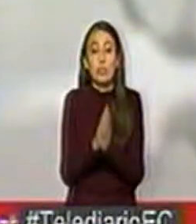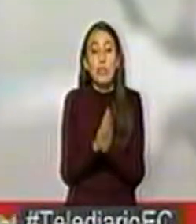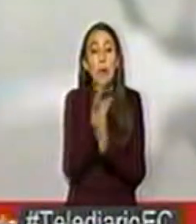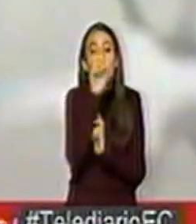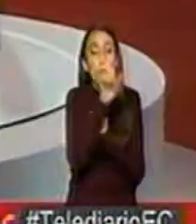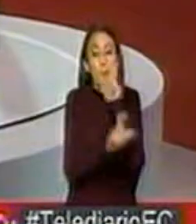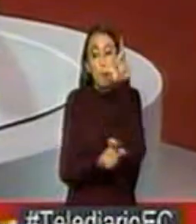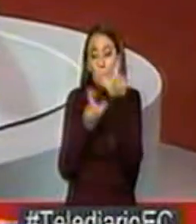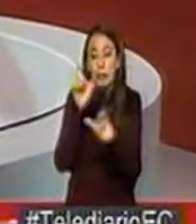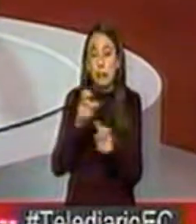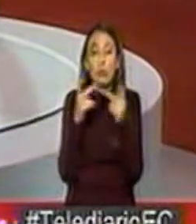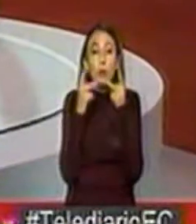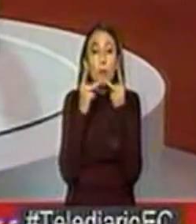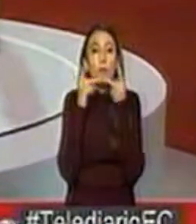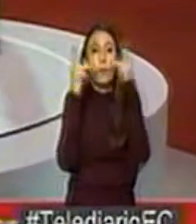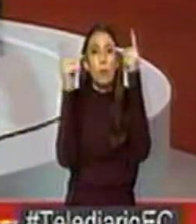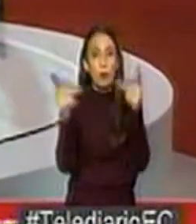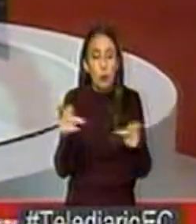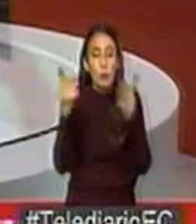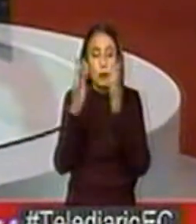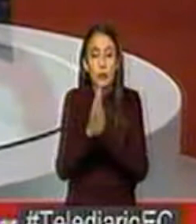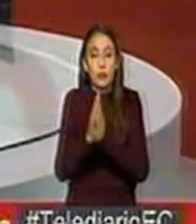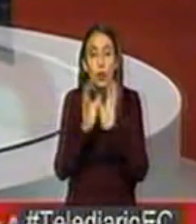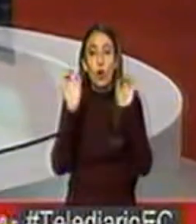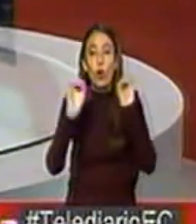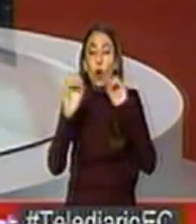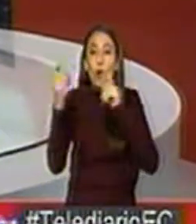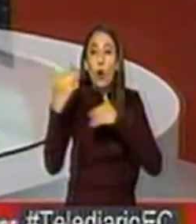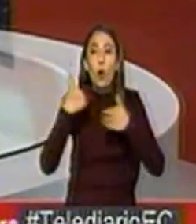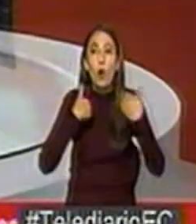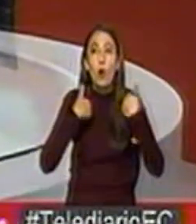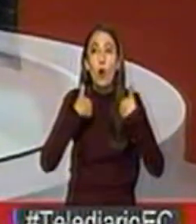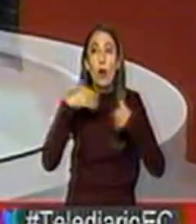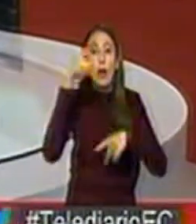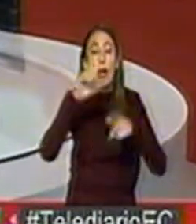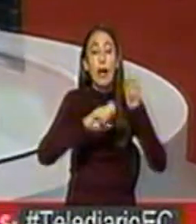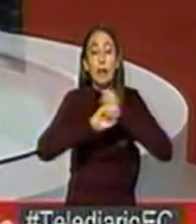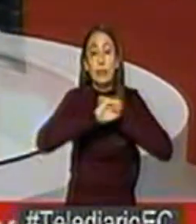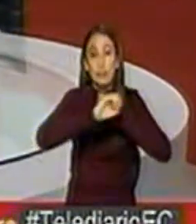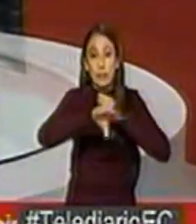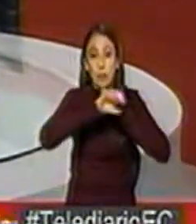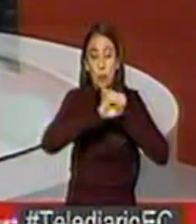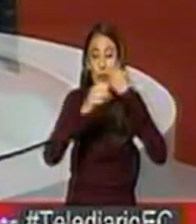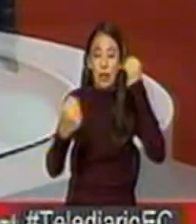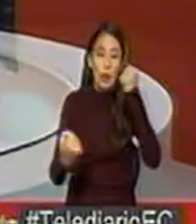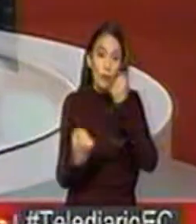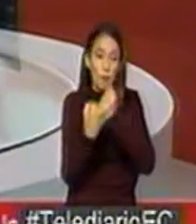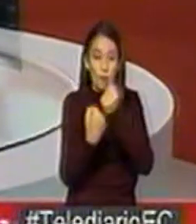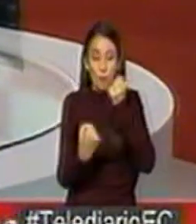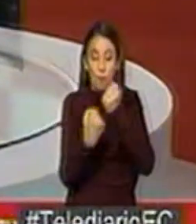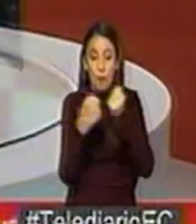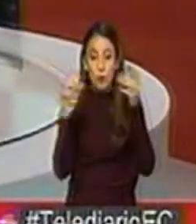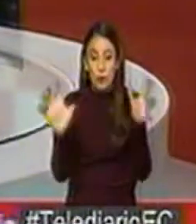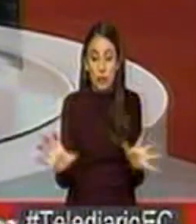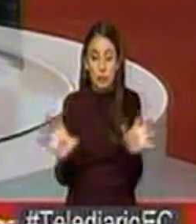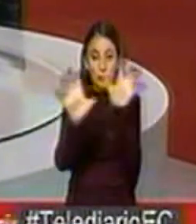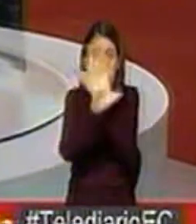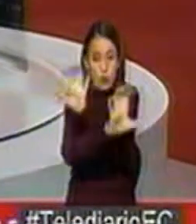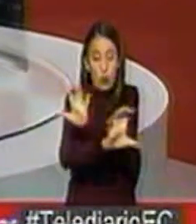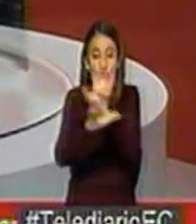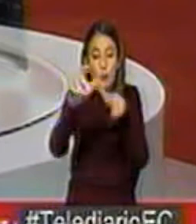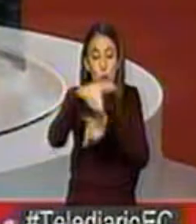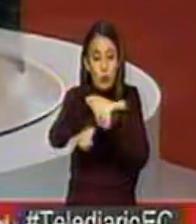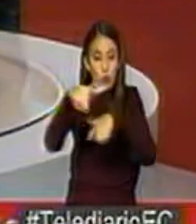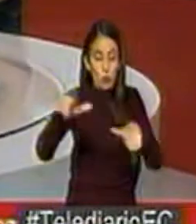personajes públicos, privados, actores, influencers, en las cuales ellos promocionen la donación en estos espacios que